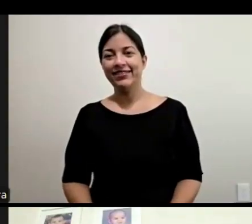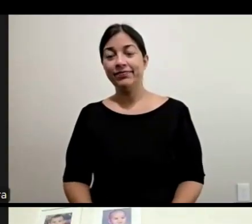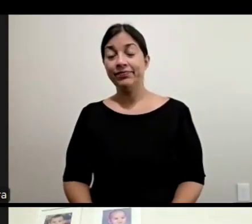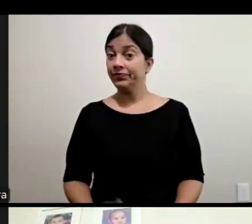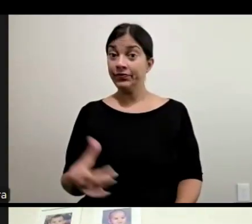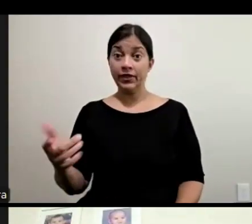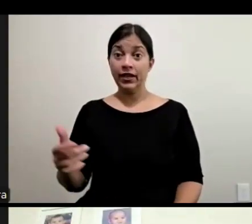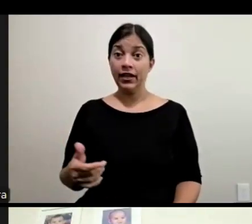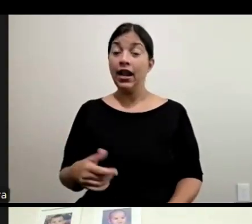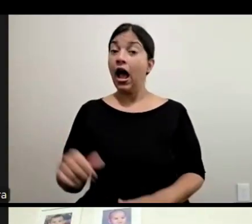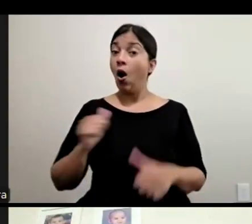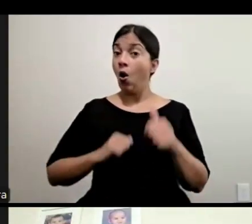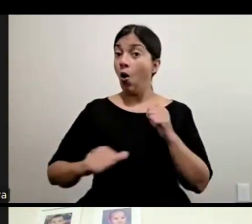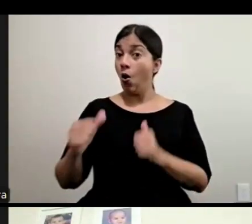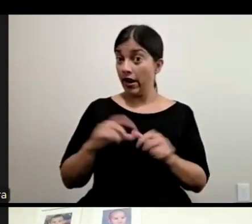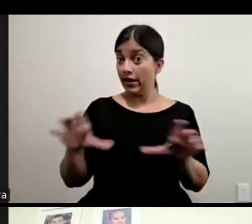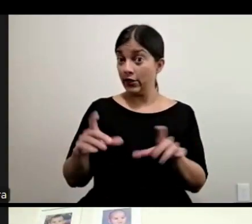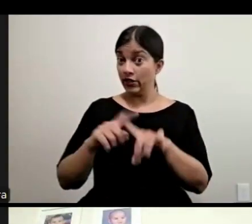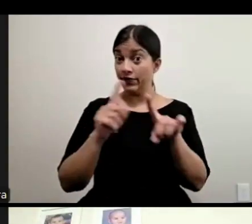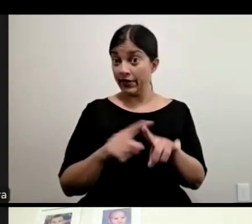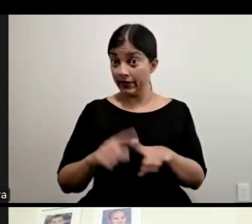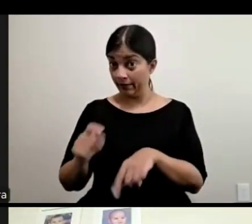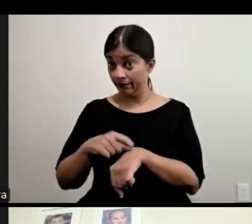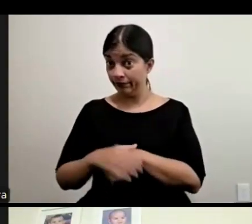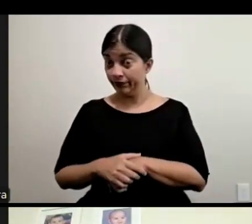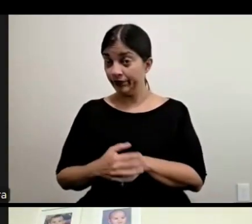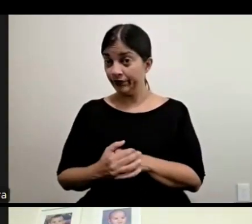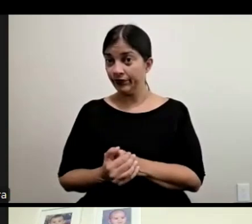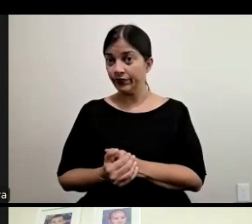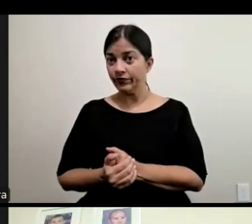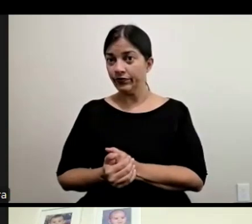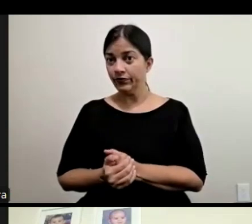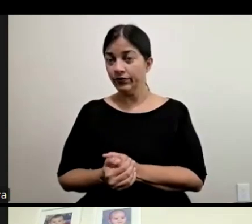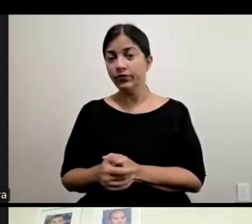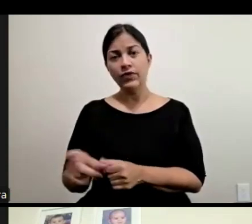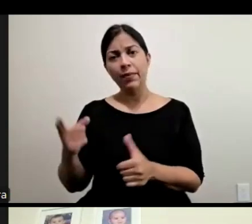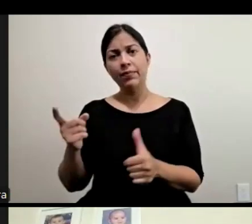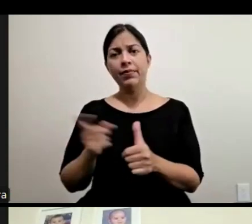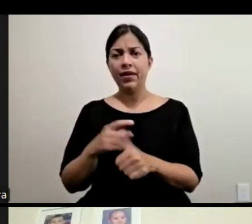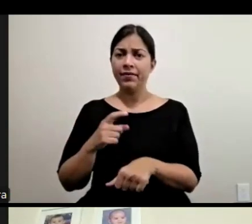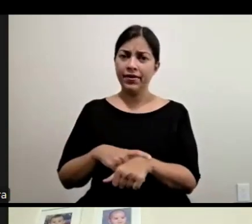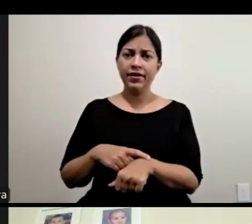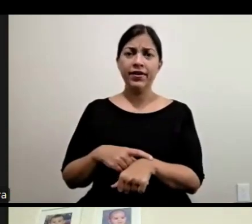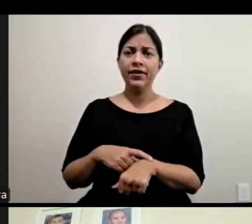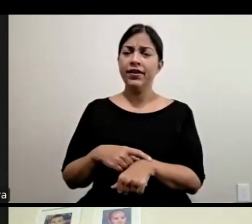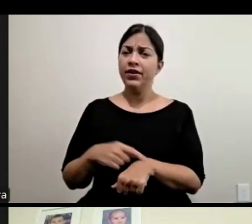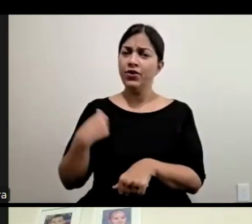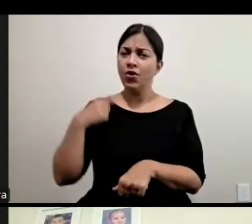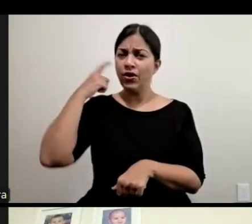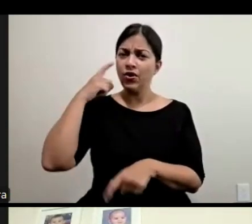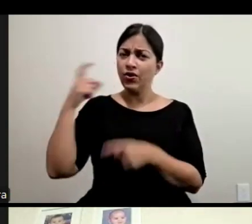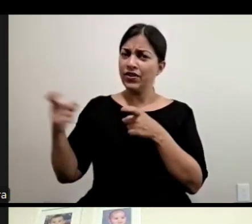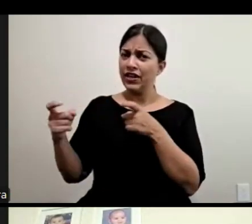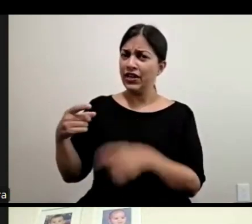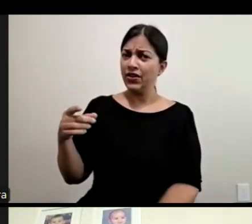Contradanza se hizo en 3 ocasiones, ¿verdad? Teófilo Ajá. Torres fue la primera ocasión y creo que lo dirigió Victoria